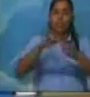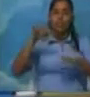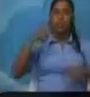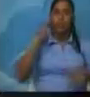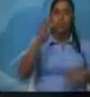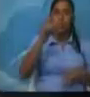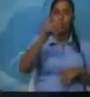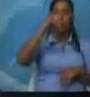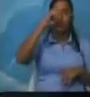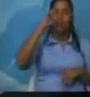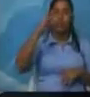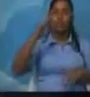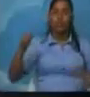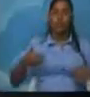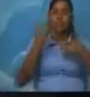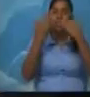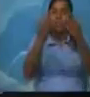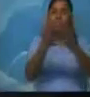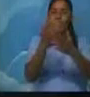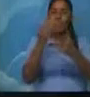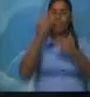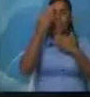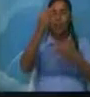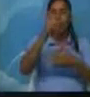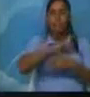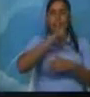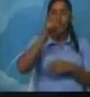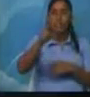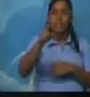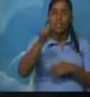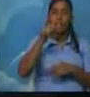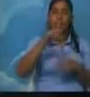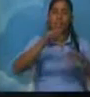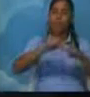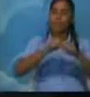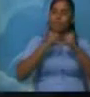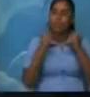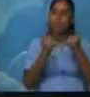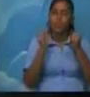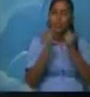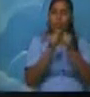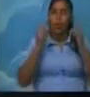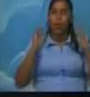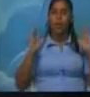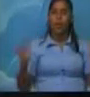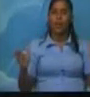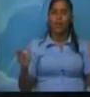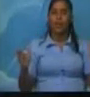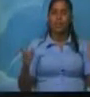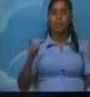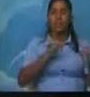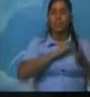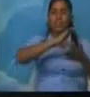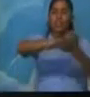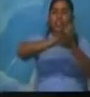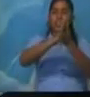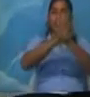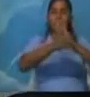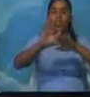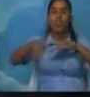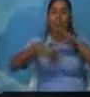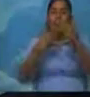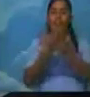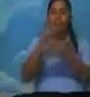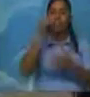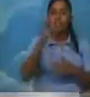Dios la entregará delante de ti y él la quebrantará con grande destrozo hasta que